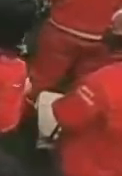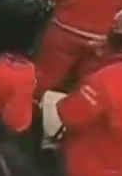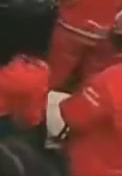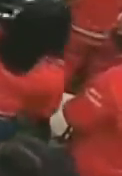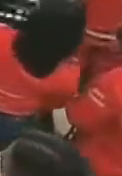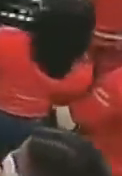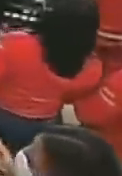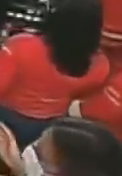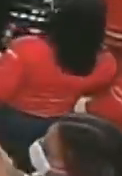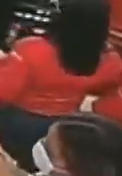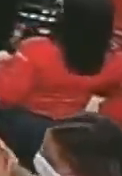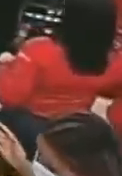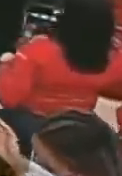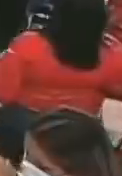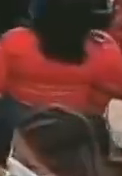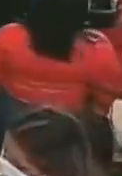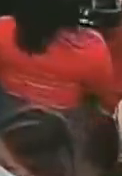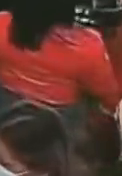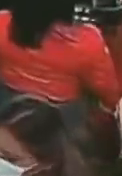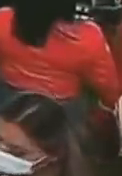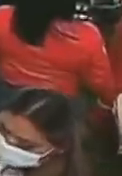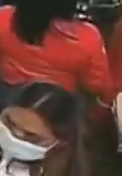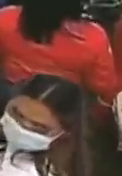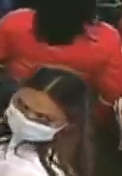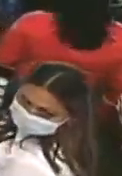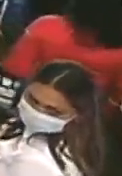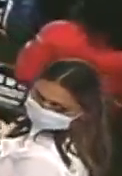Valle de Combo.